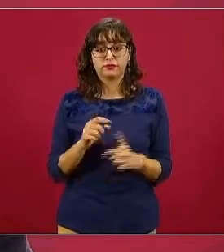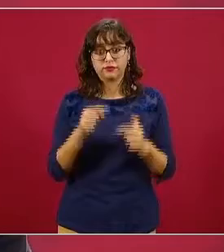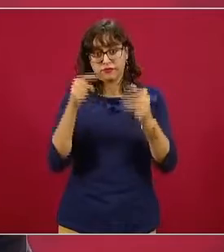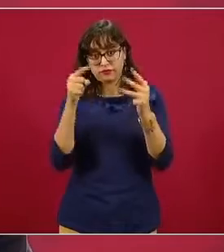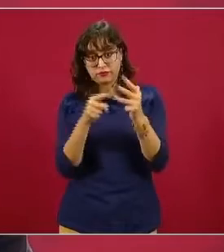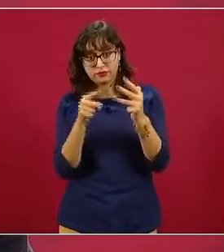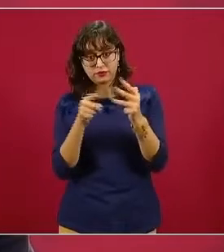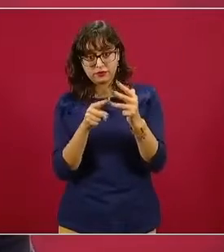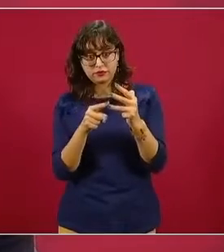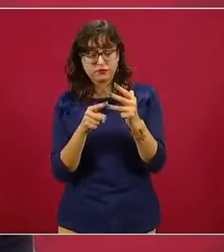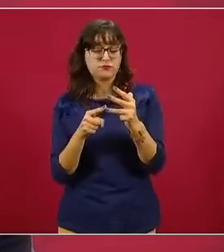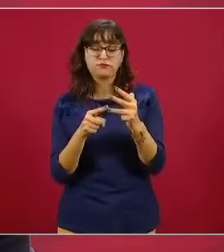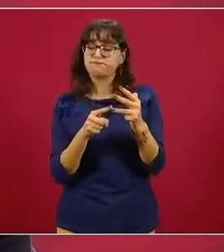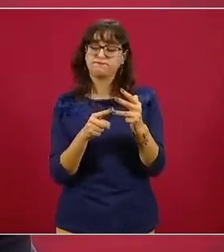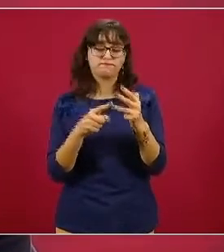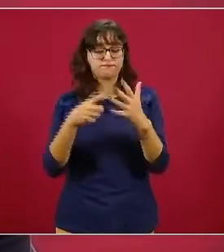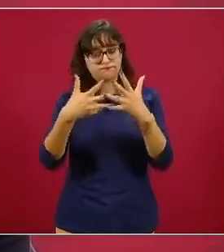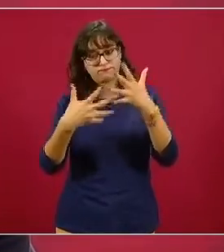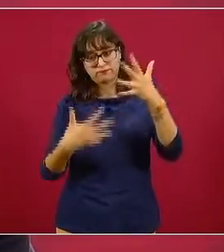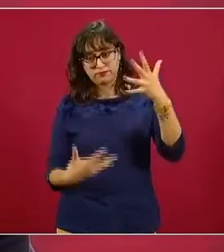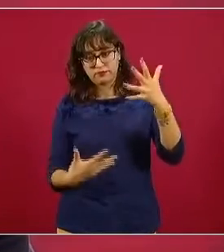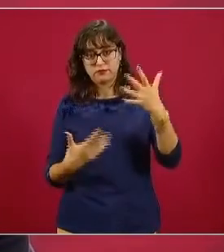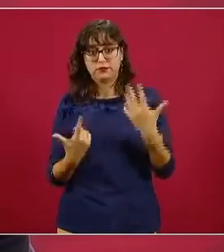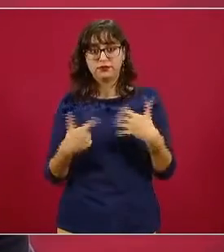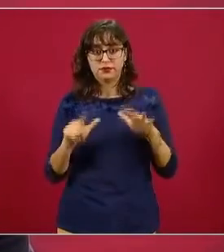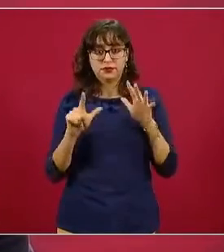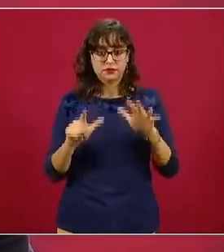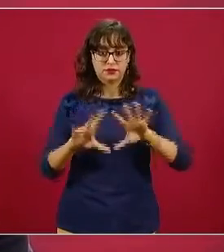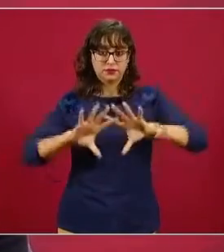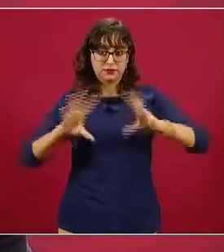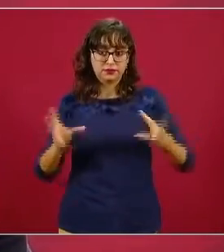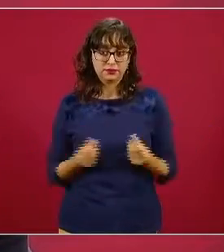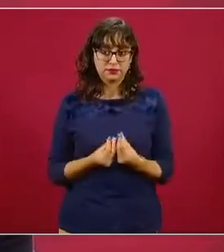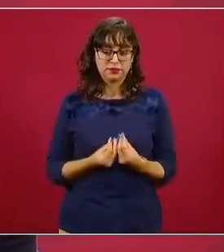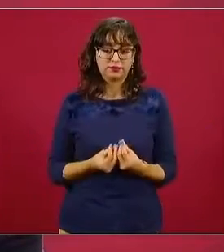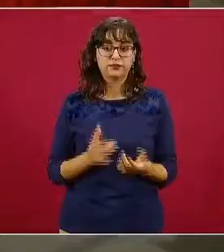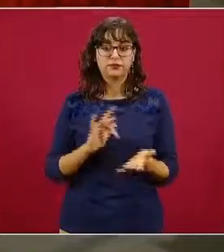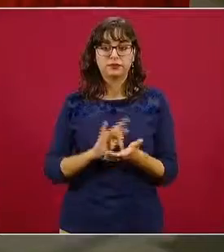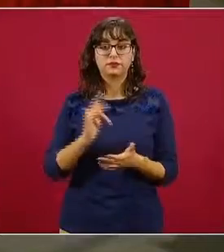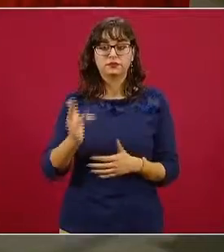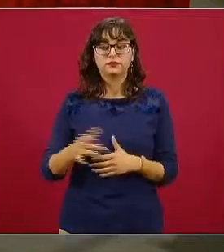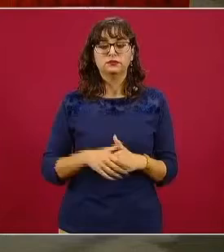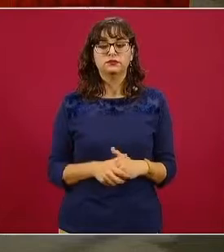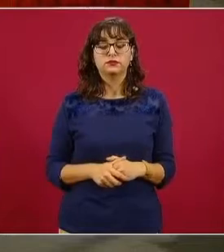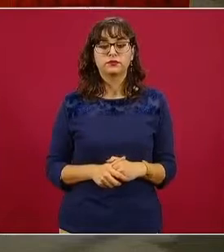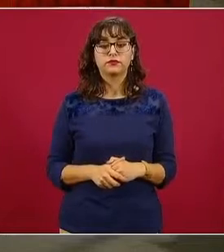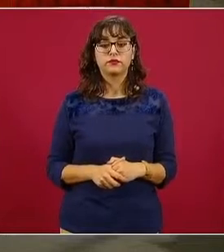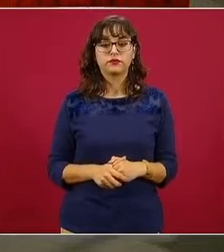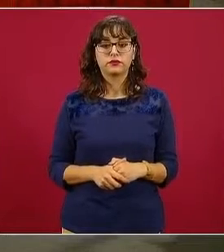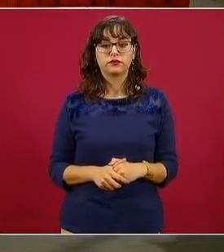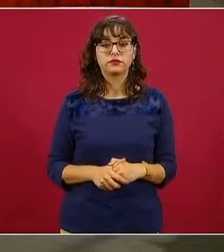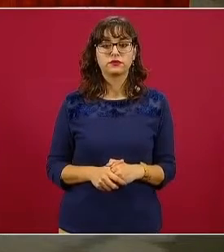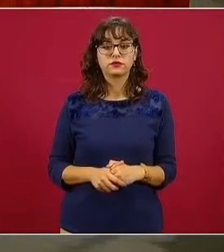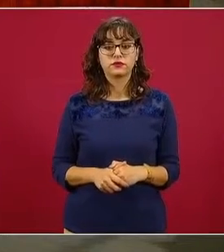3, salud y bienestar, sino los 17 en su conjunto. Gracias, Juan Carlos.